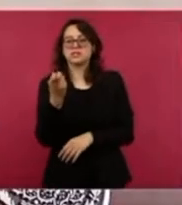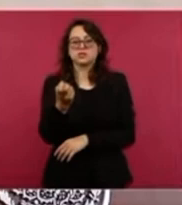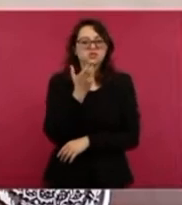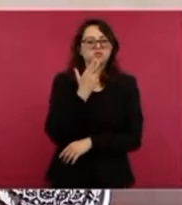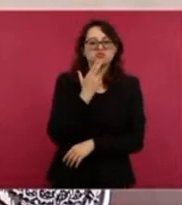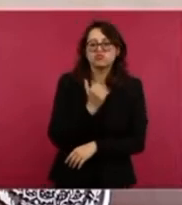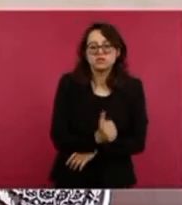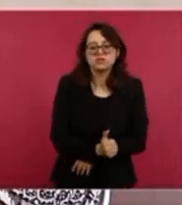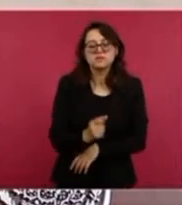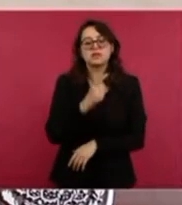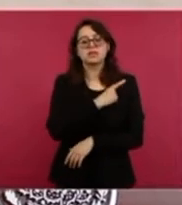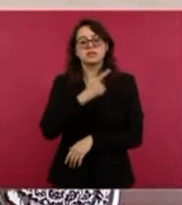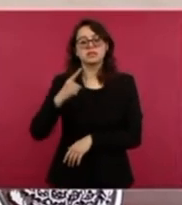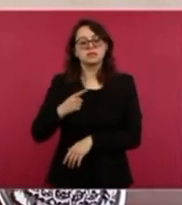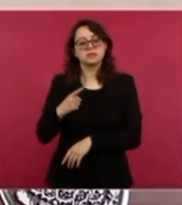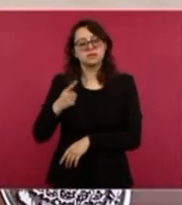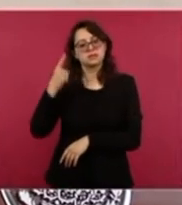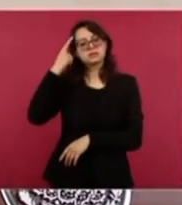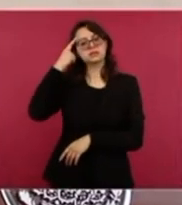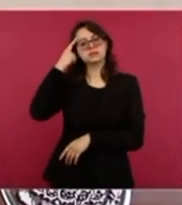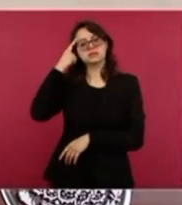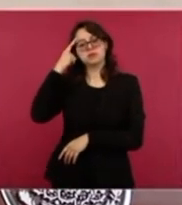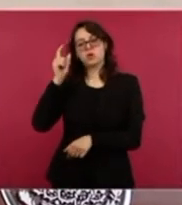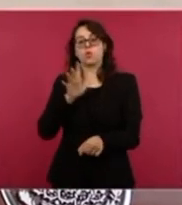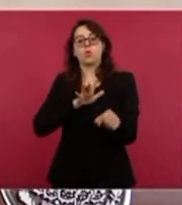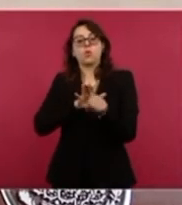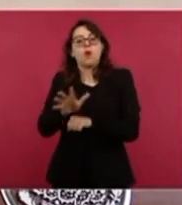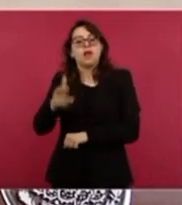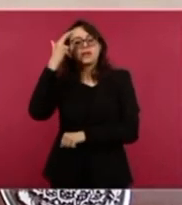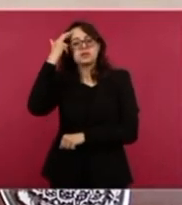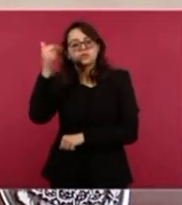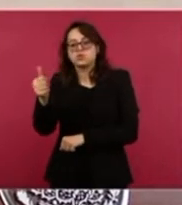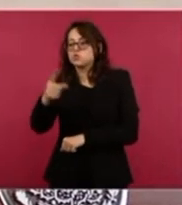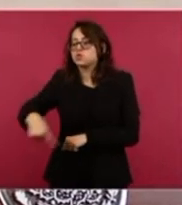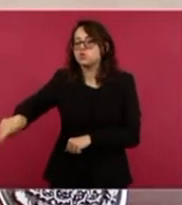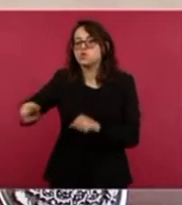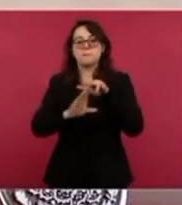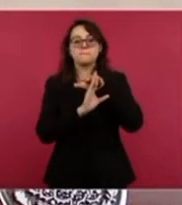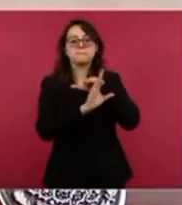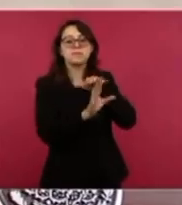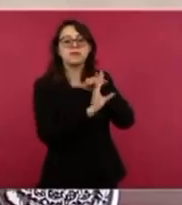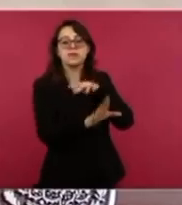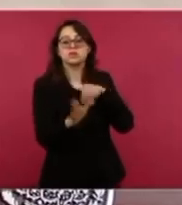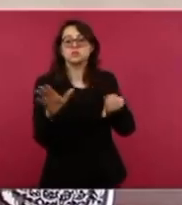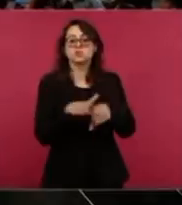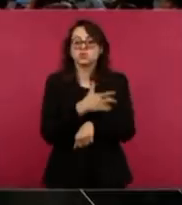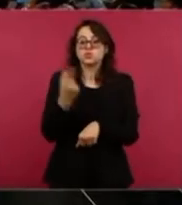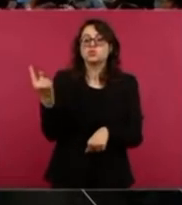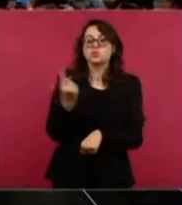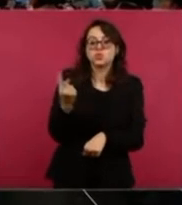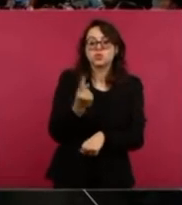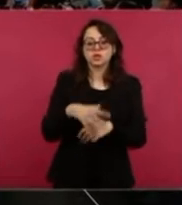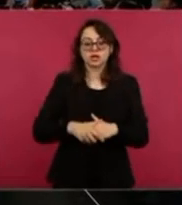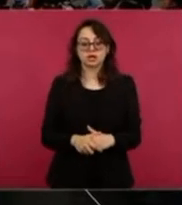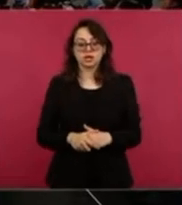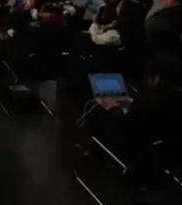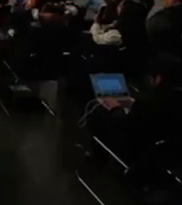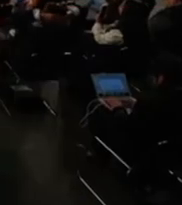hay que atender las causas, hay que ir al fondo, hay que procurar